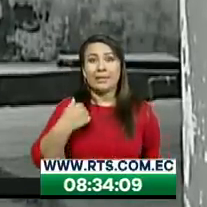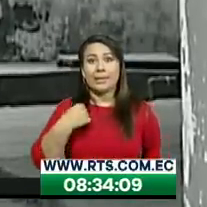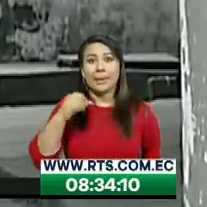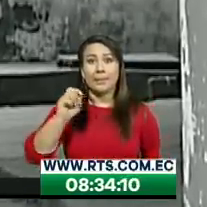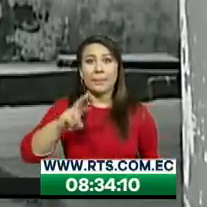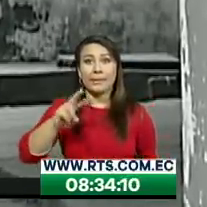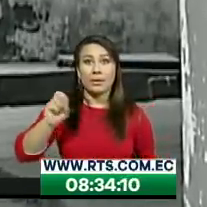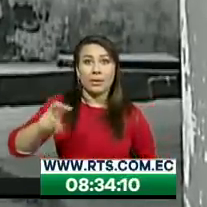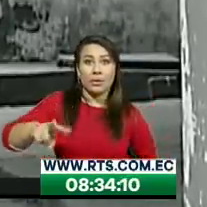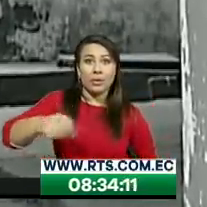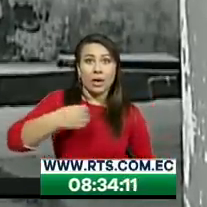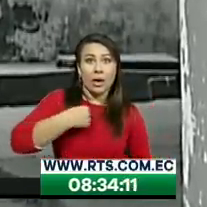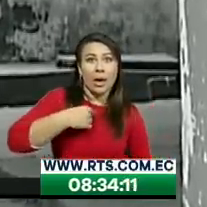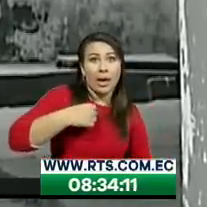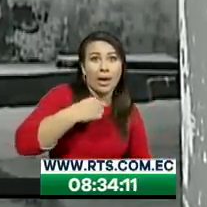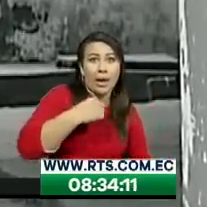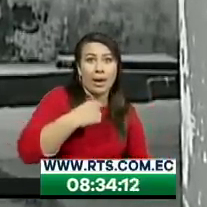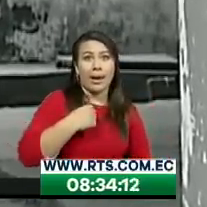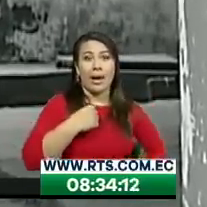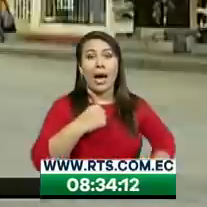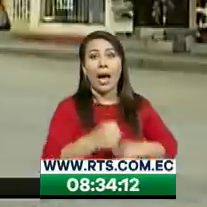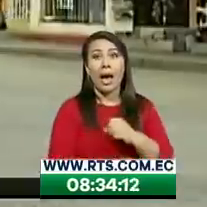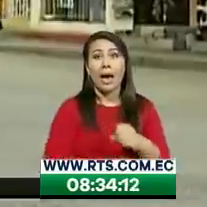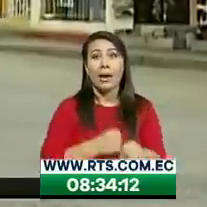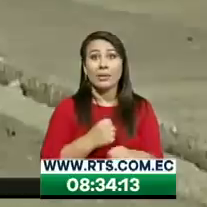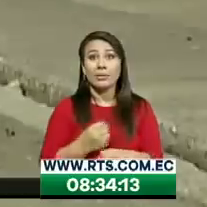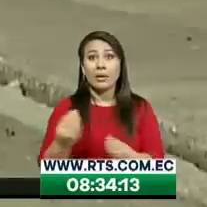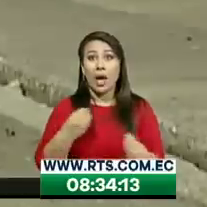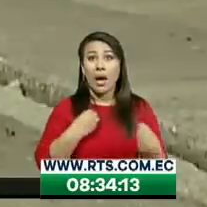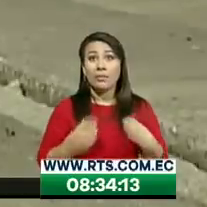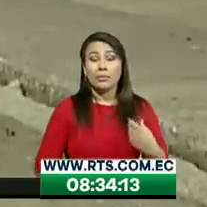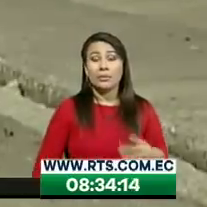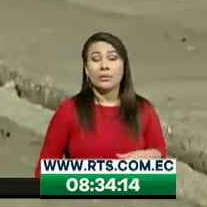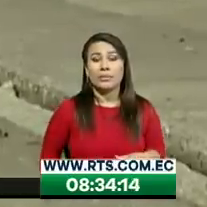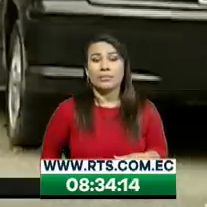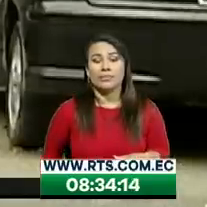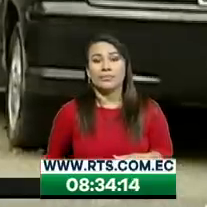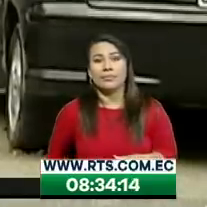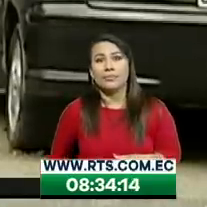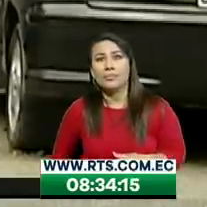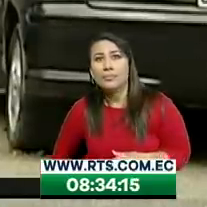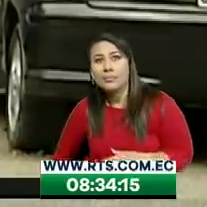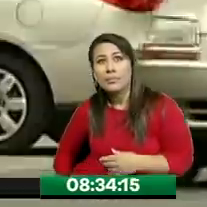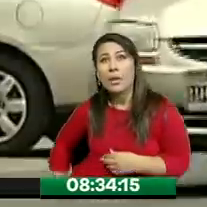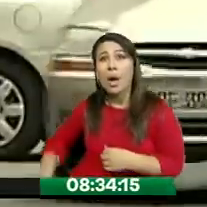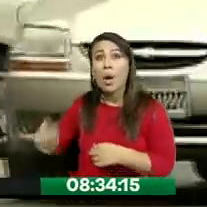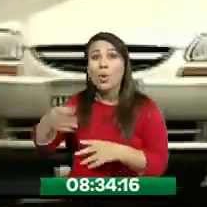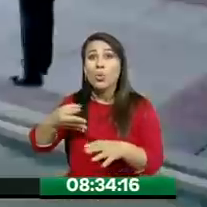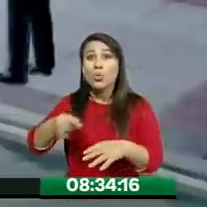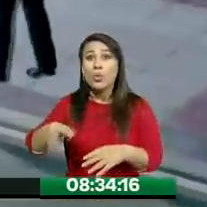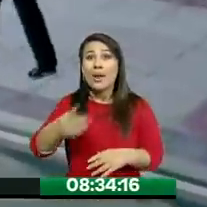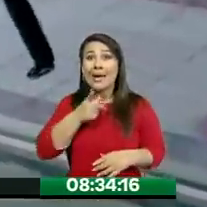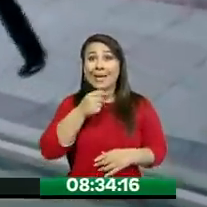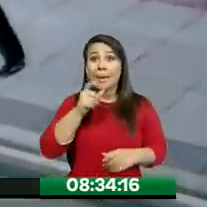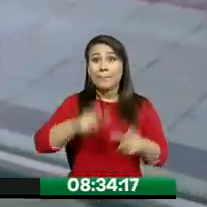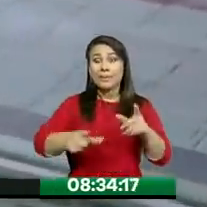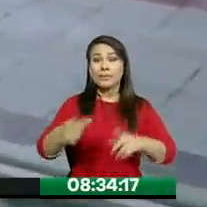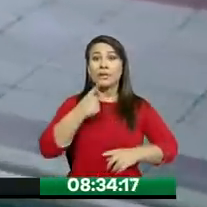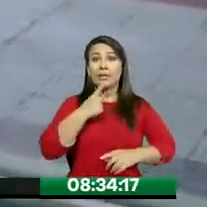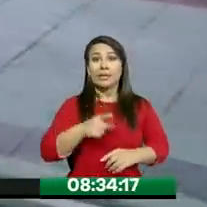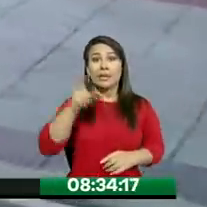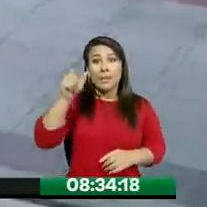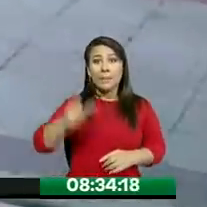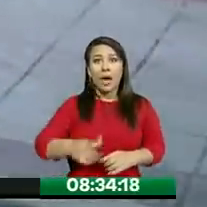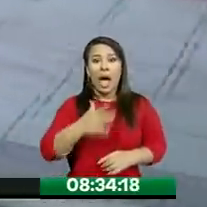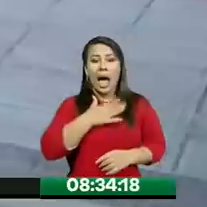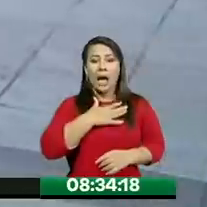¿Cuántos expresos esperan ustedes censar el día de hoy o en esta jornada que tienen ustedes ya planificada? Bueno, en transportes escolares estamos en un